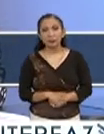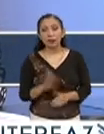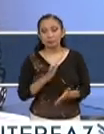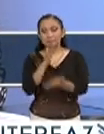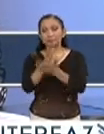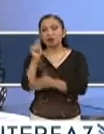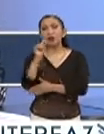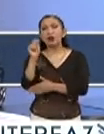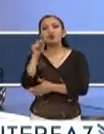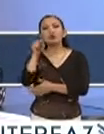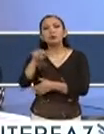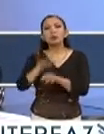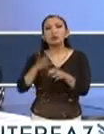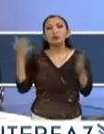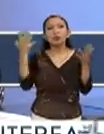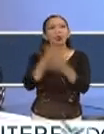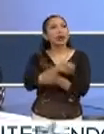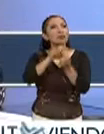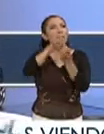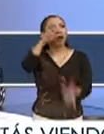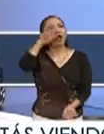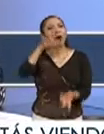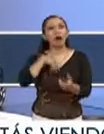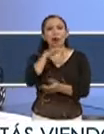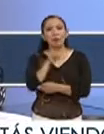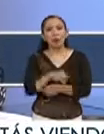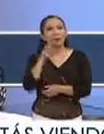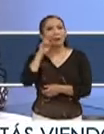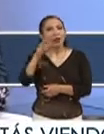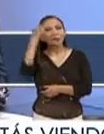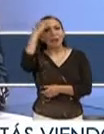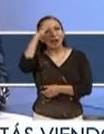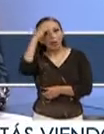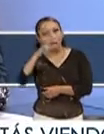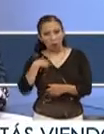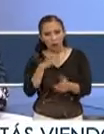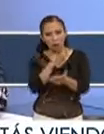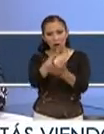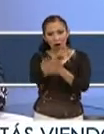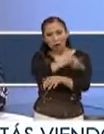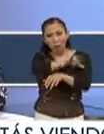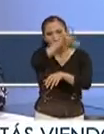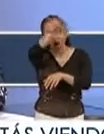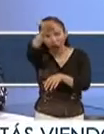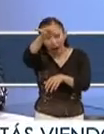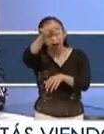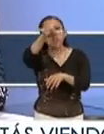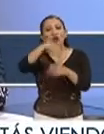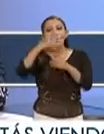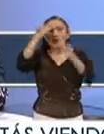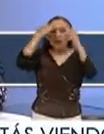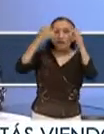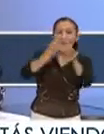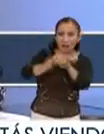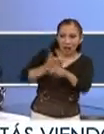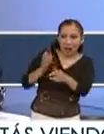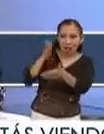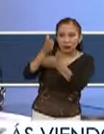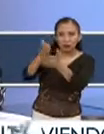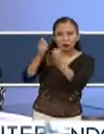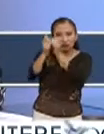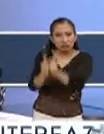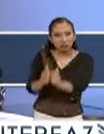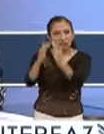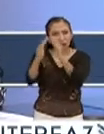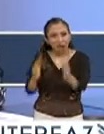Llegando a Toronto, ¿qué fue lo que más te sorprendió, que no te esperabas de tu experiencia desde que llegaste al aeropuerto, conociste a la familia con la que te